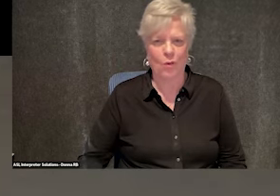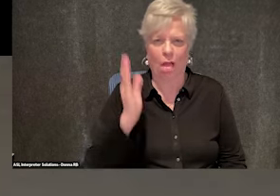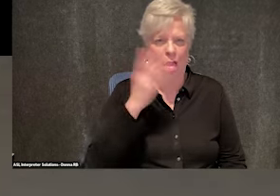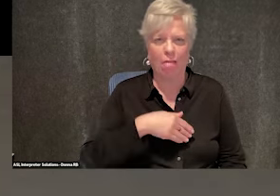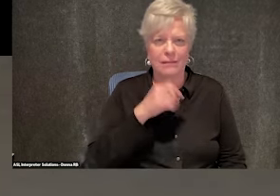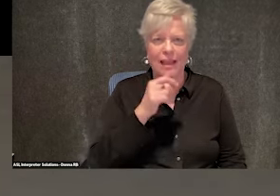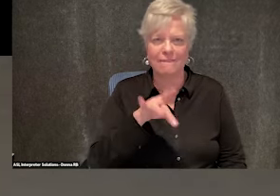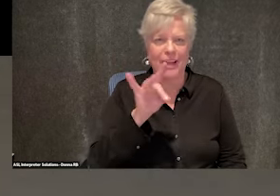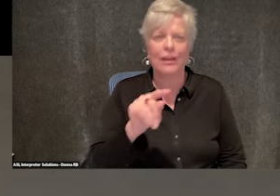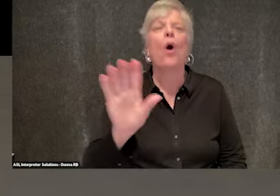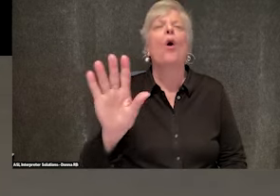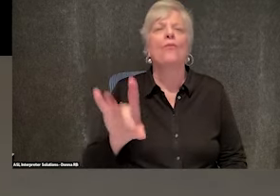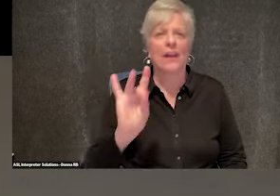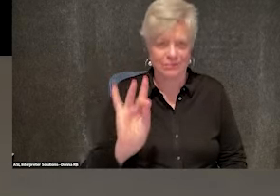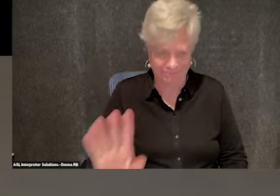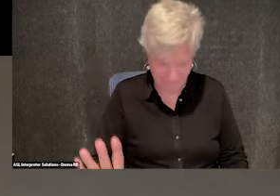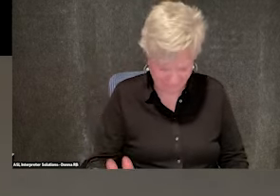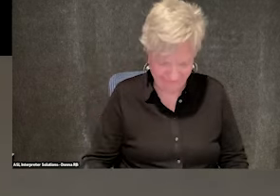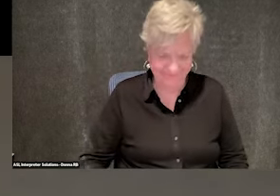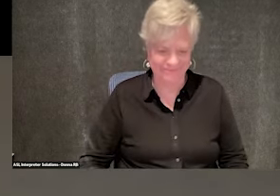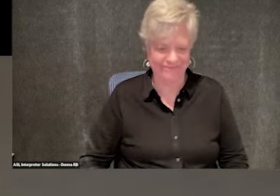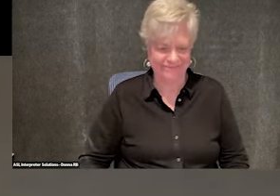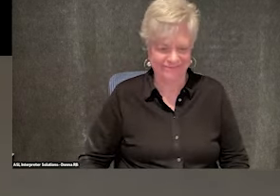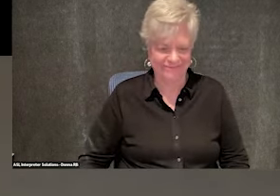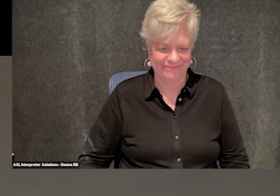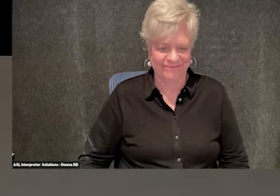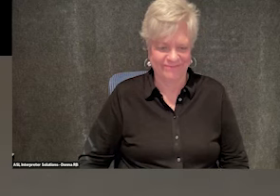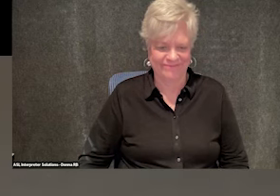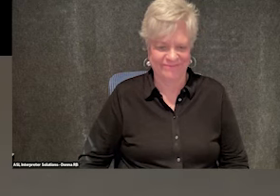telefónico, el correo electrónico, sitio de internet